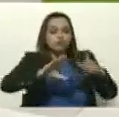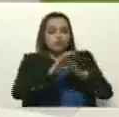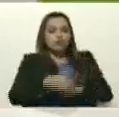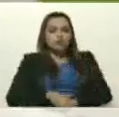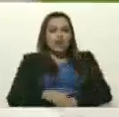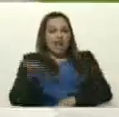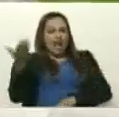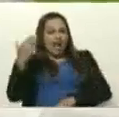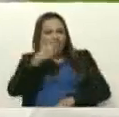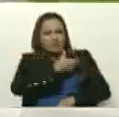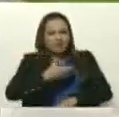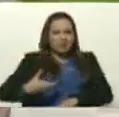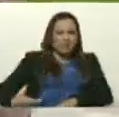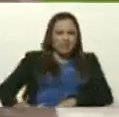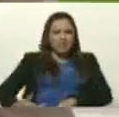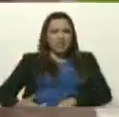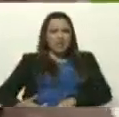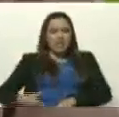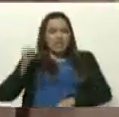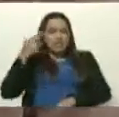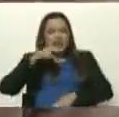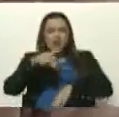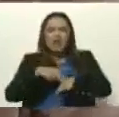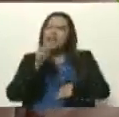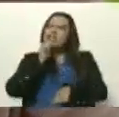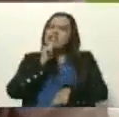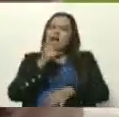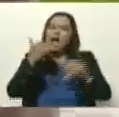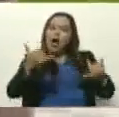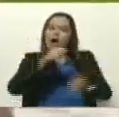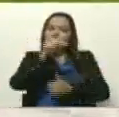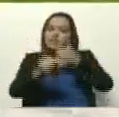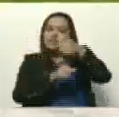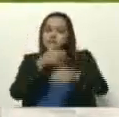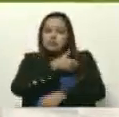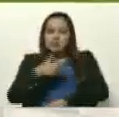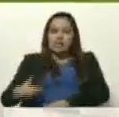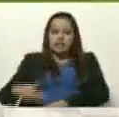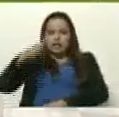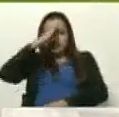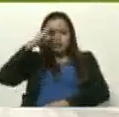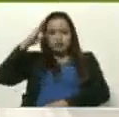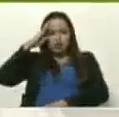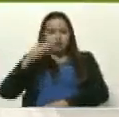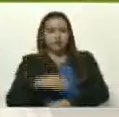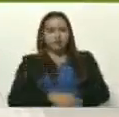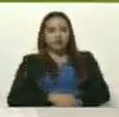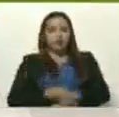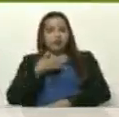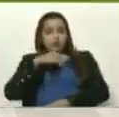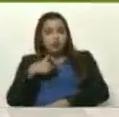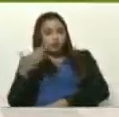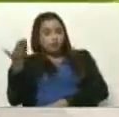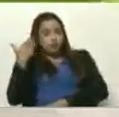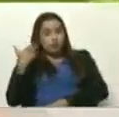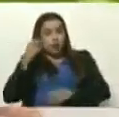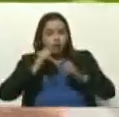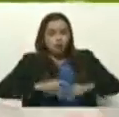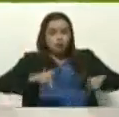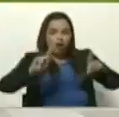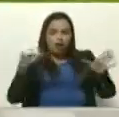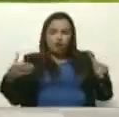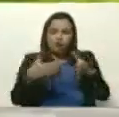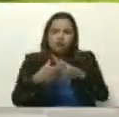compatriota hoy vicepresidente del partido socialista unido de venezuela diosdado cabello rondón nosotros contamos en aquellos unidad con un grupo de